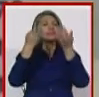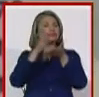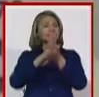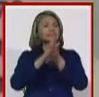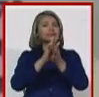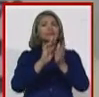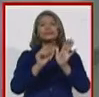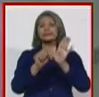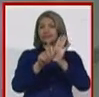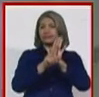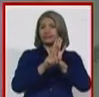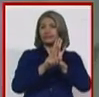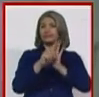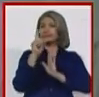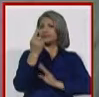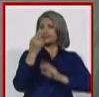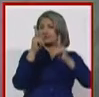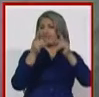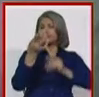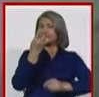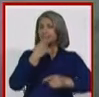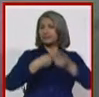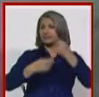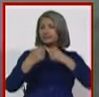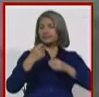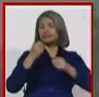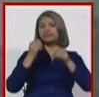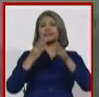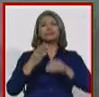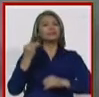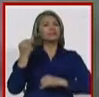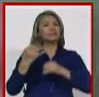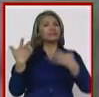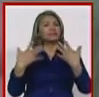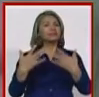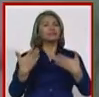documentación legal a una persona dedicada al narcotráfico que en los últimos días cayó con droga